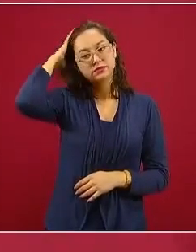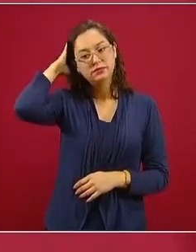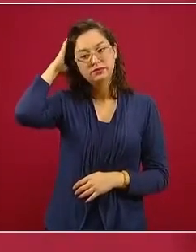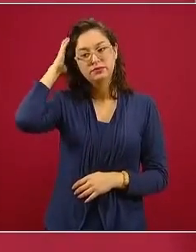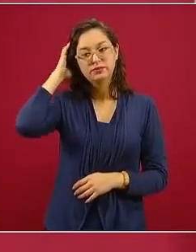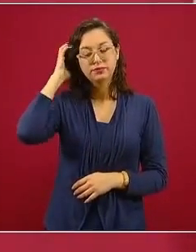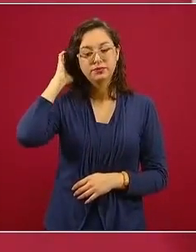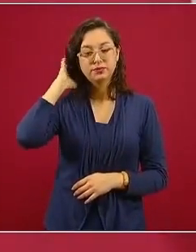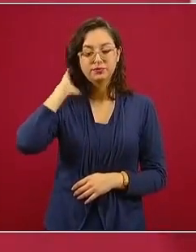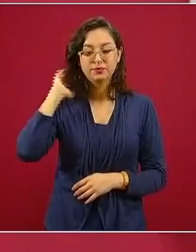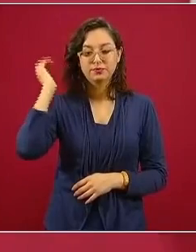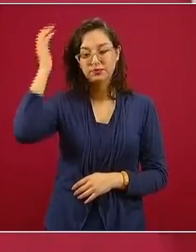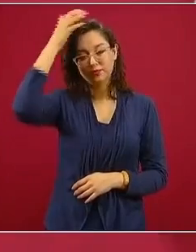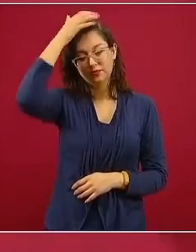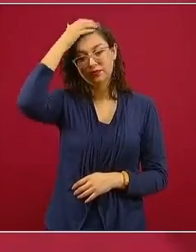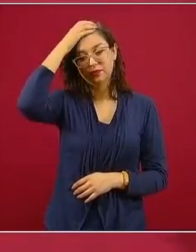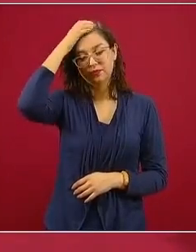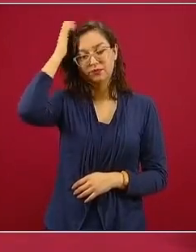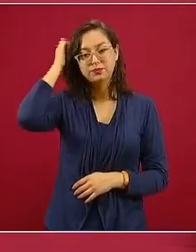Y ya les,